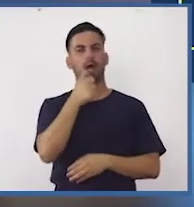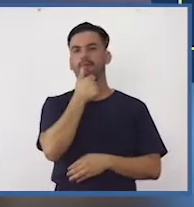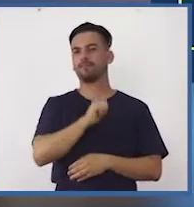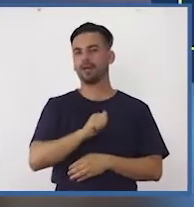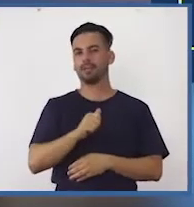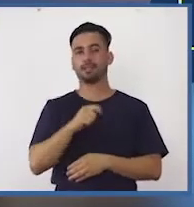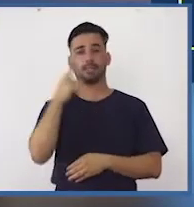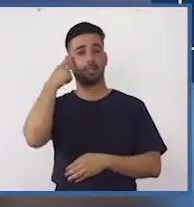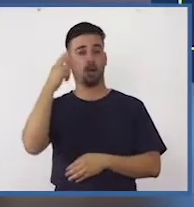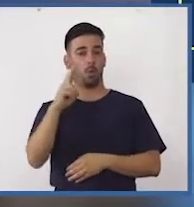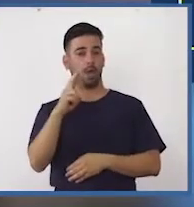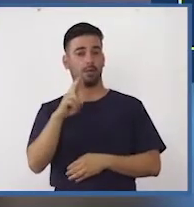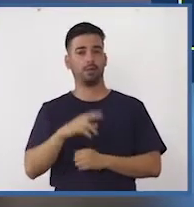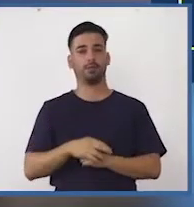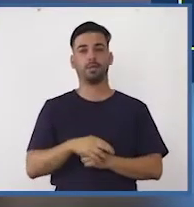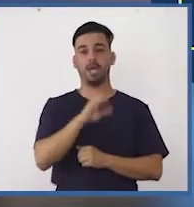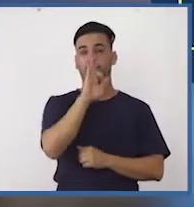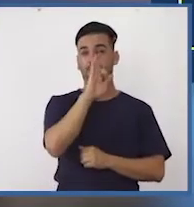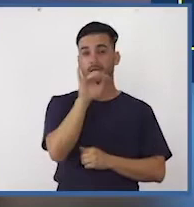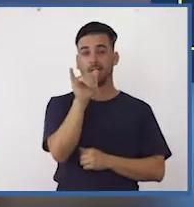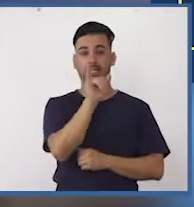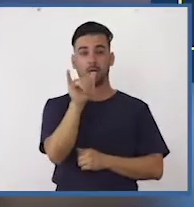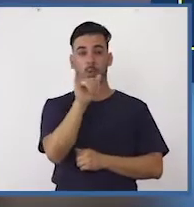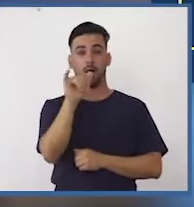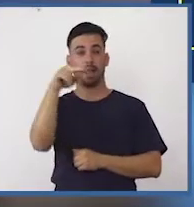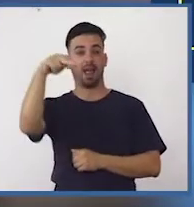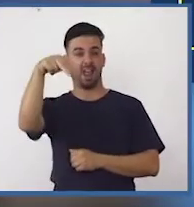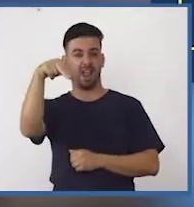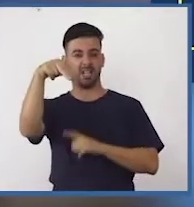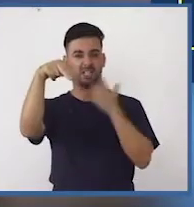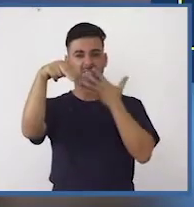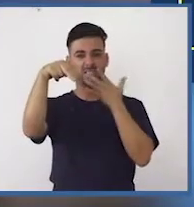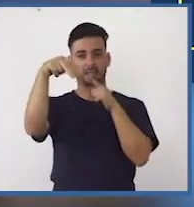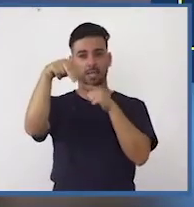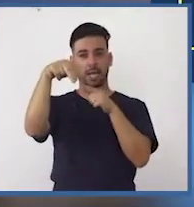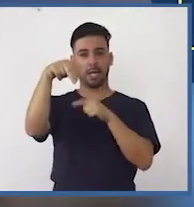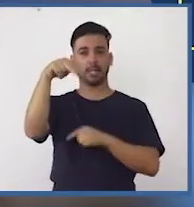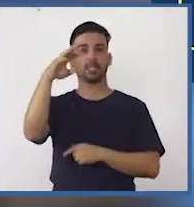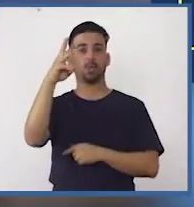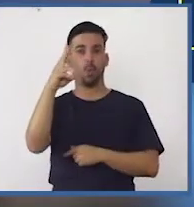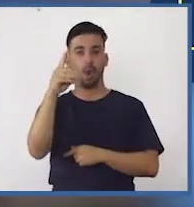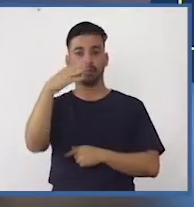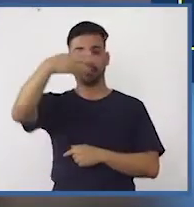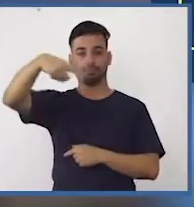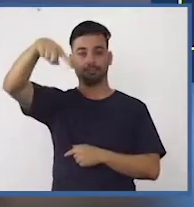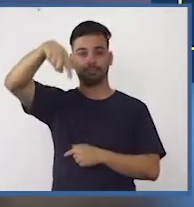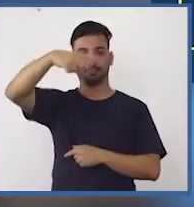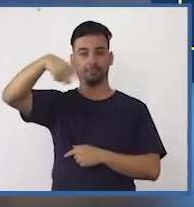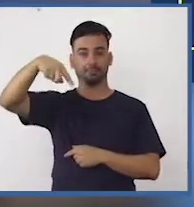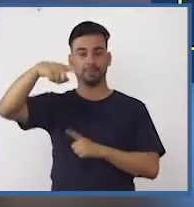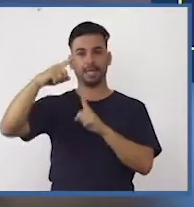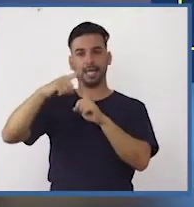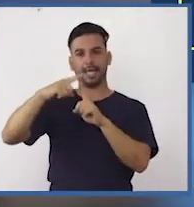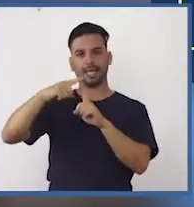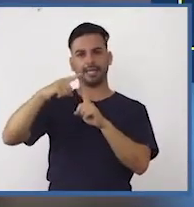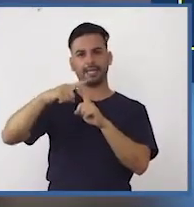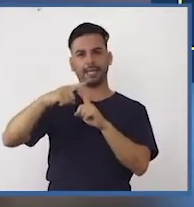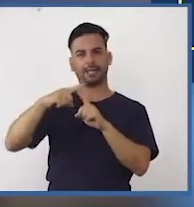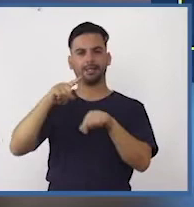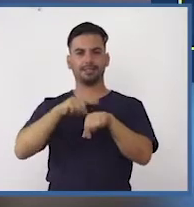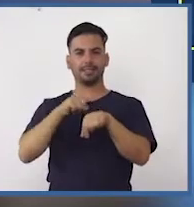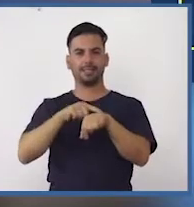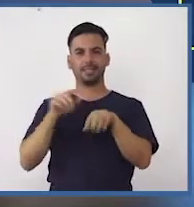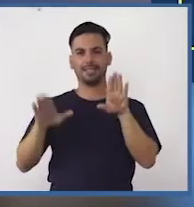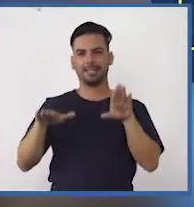recordando nuevamente, si que la frecuencia va a ser igual a n. ¿Quién es n? El número de oscilaciones. ¿Quién es el tiempo en que la oscilación demora a ser?